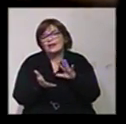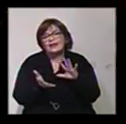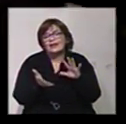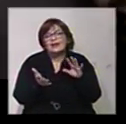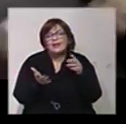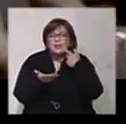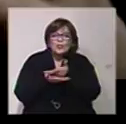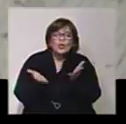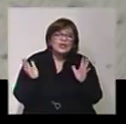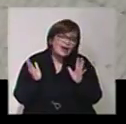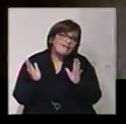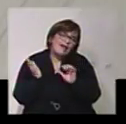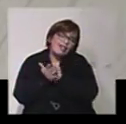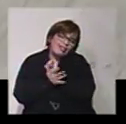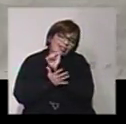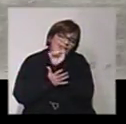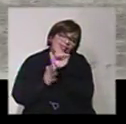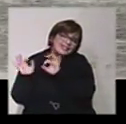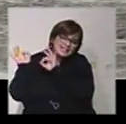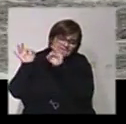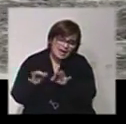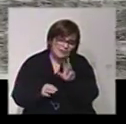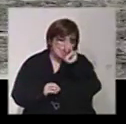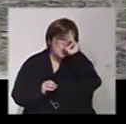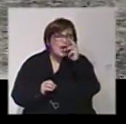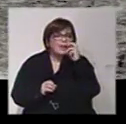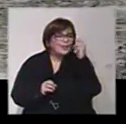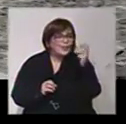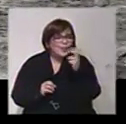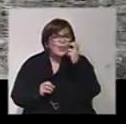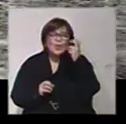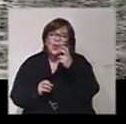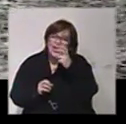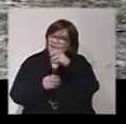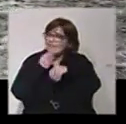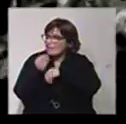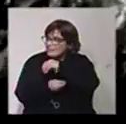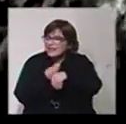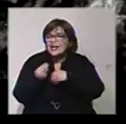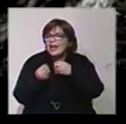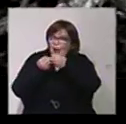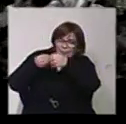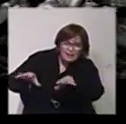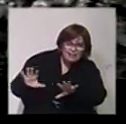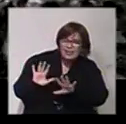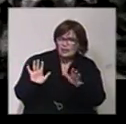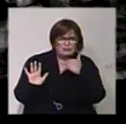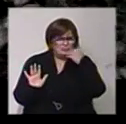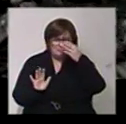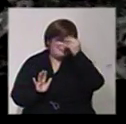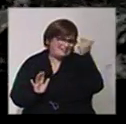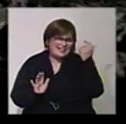como una pequeña trama y ellos desembarcaban en Uruguay buscando un familiar perdido, no me acuerdo bien cómo